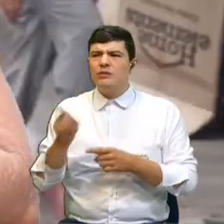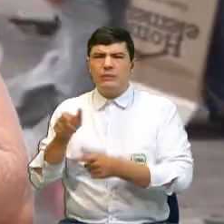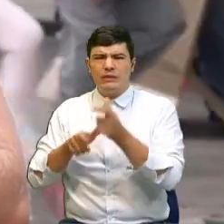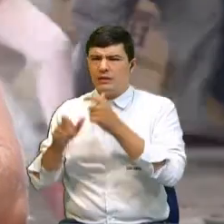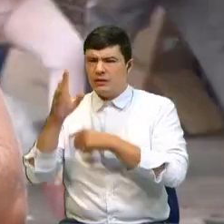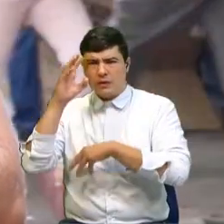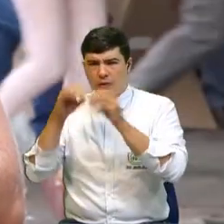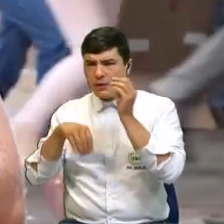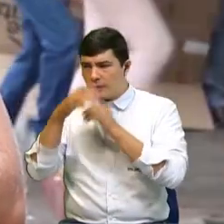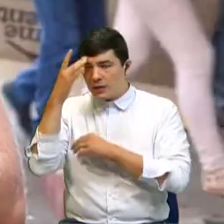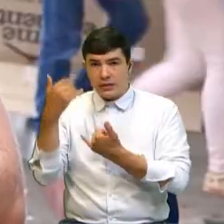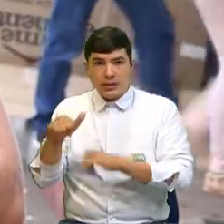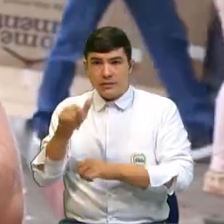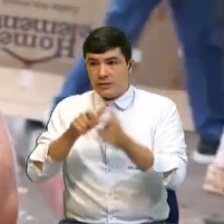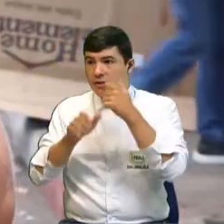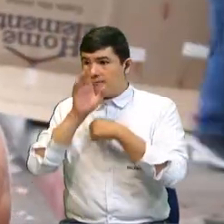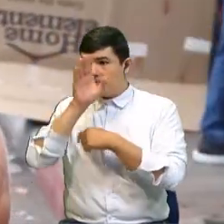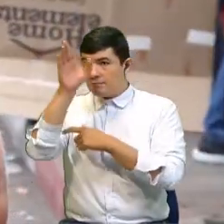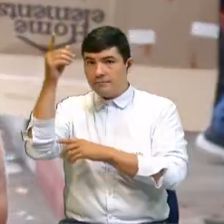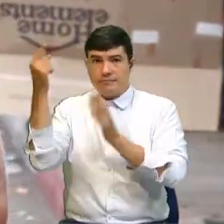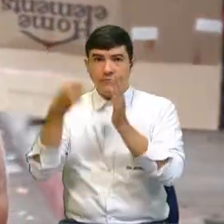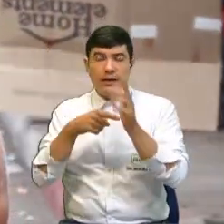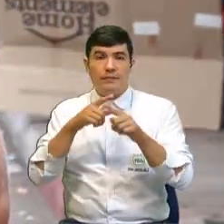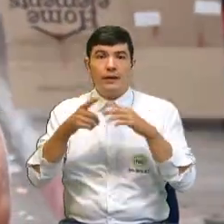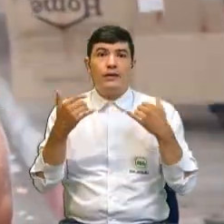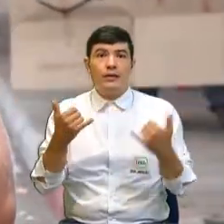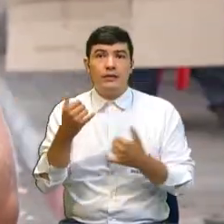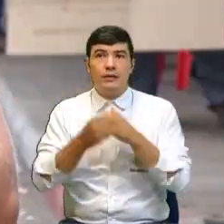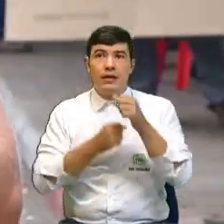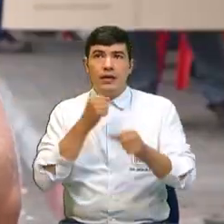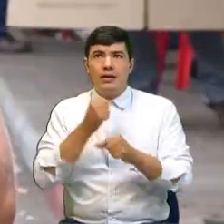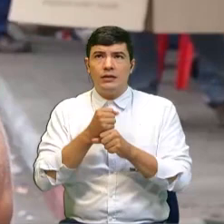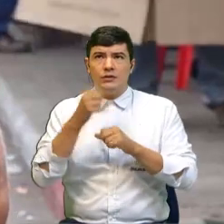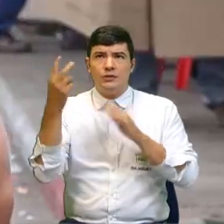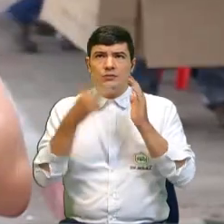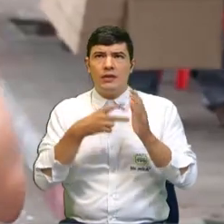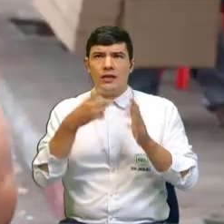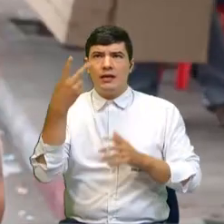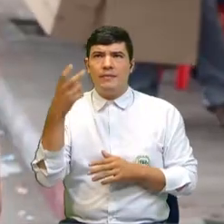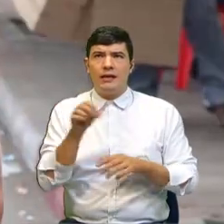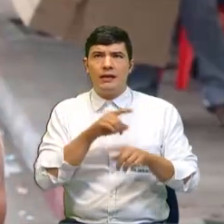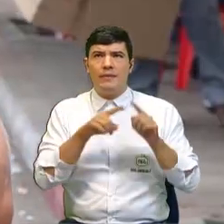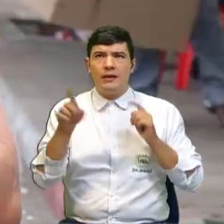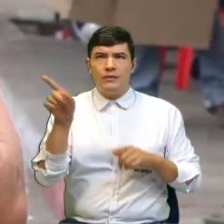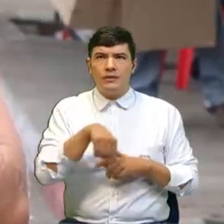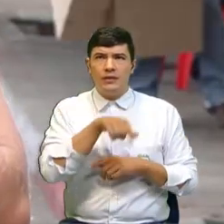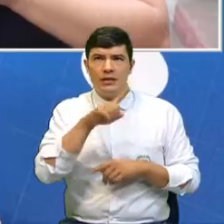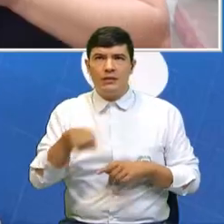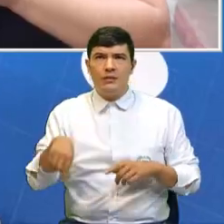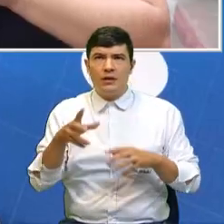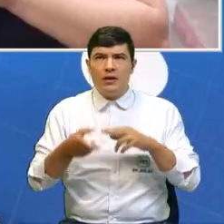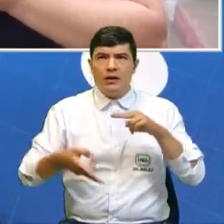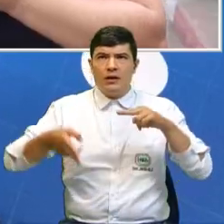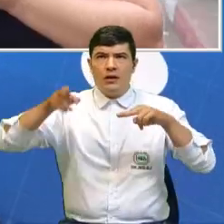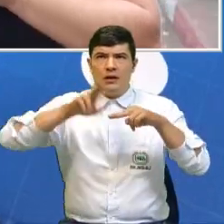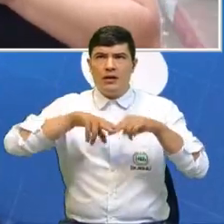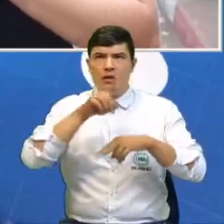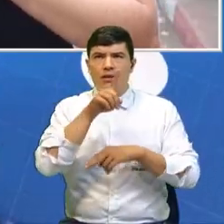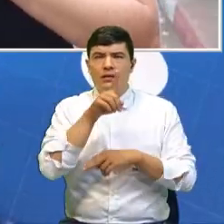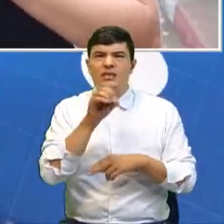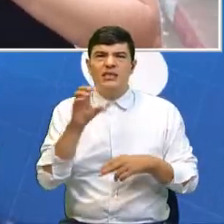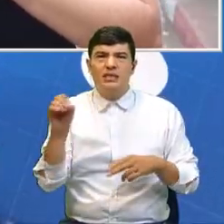de 1800 pesos se mantendrá para este 2 mil pesos y no estará incrementándose 100 pesos y quedaría en